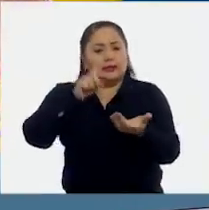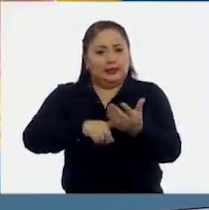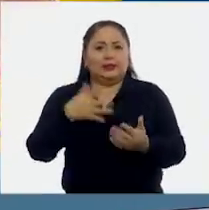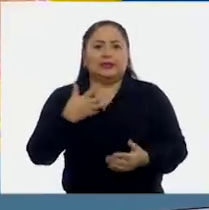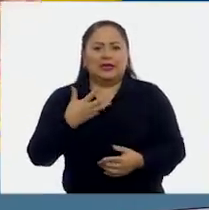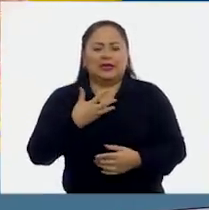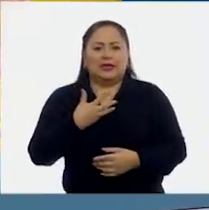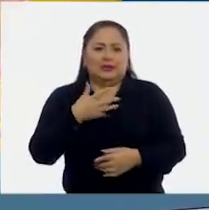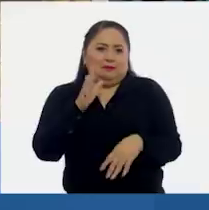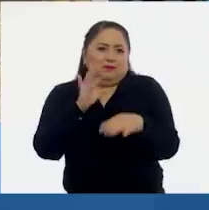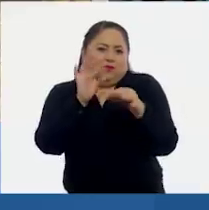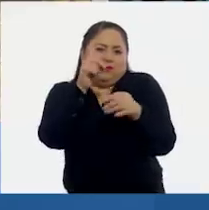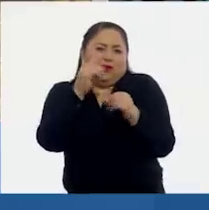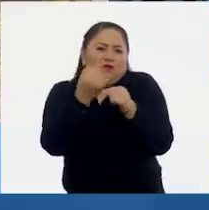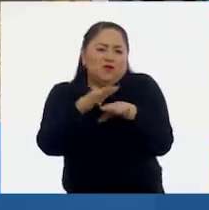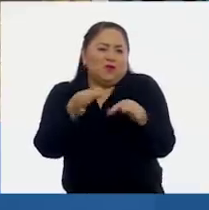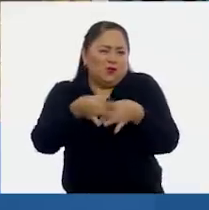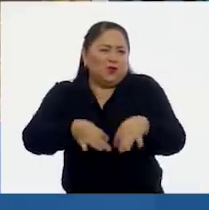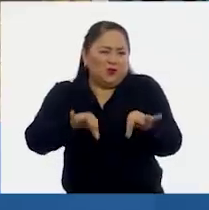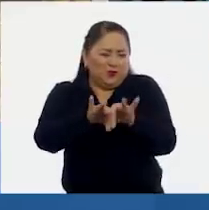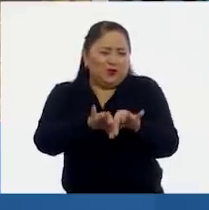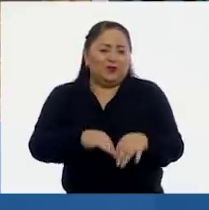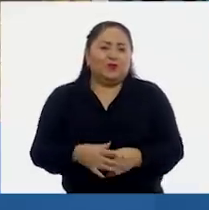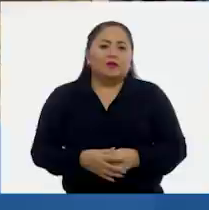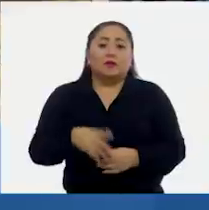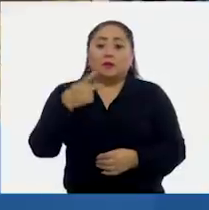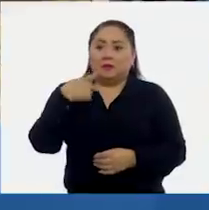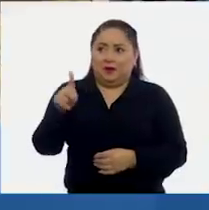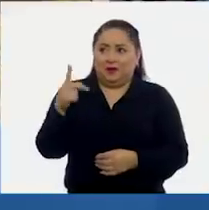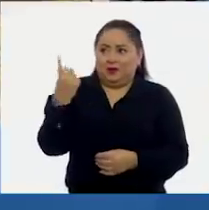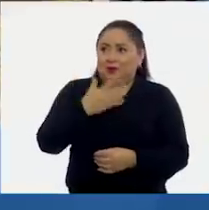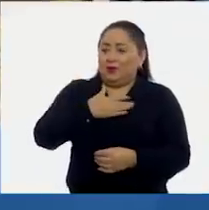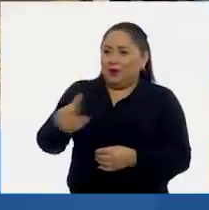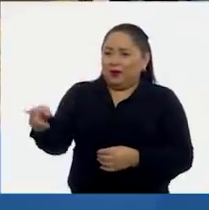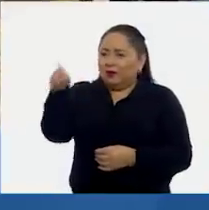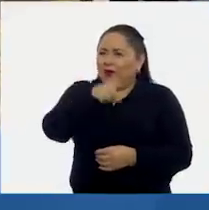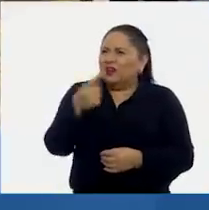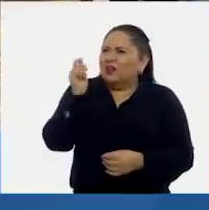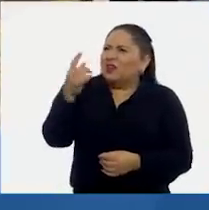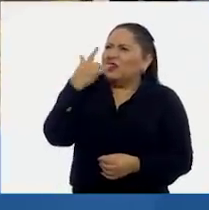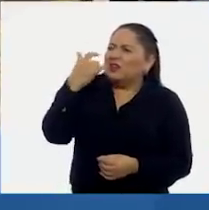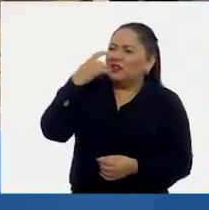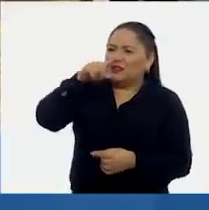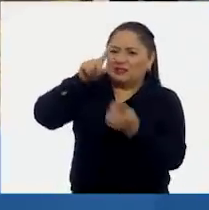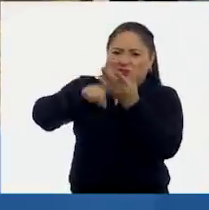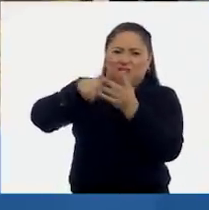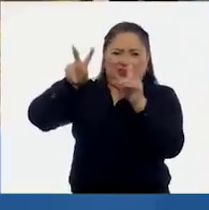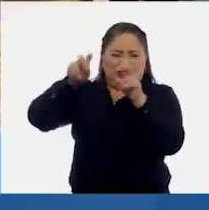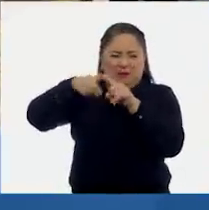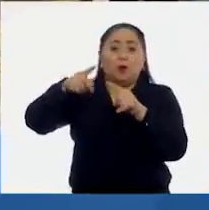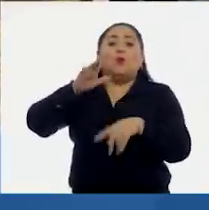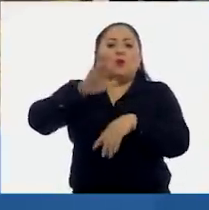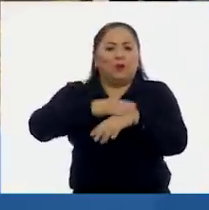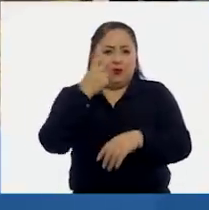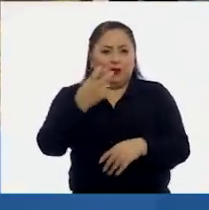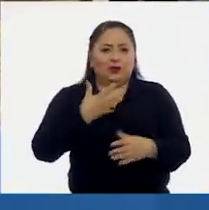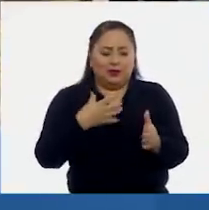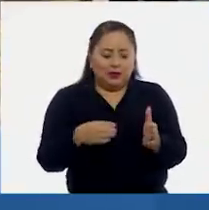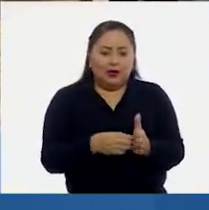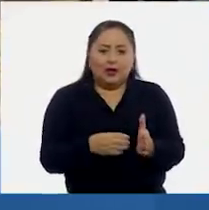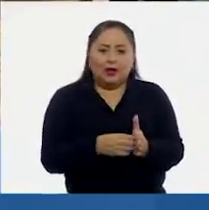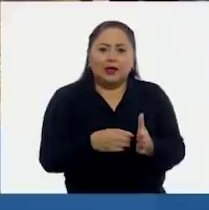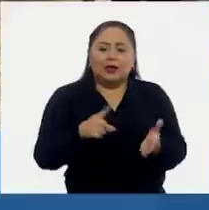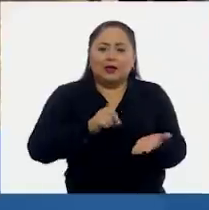dato curioso. Por supuesto. Qué bueno que estos temas despierten la curiosidad. Y por eso tenemos nuestra caja de